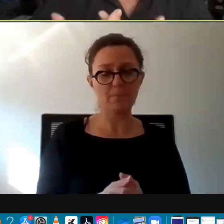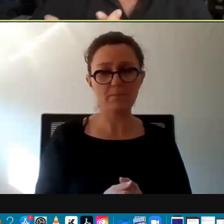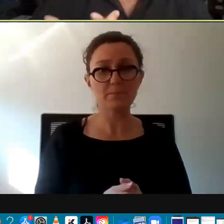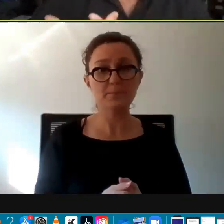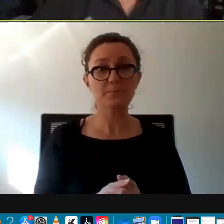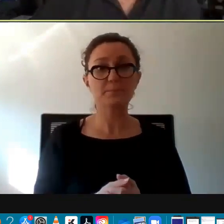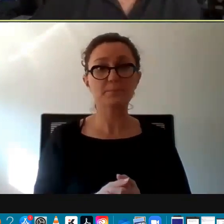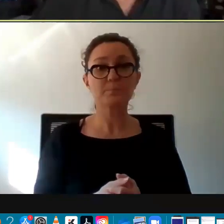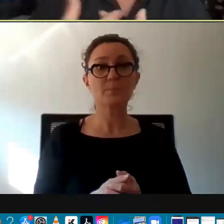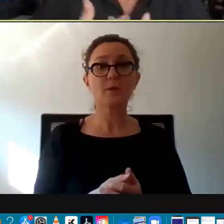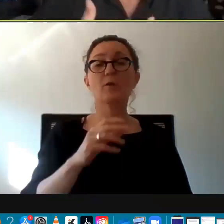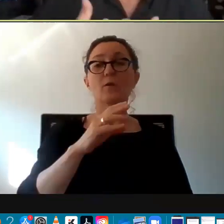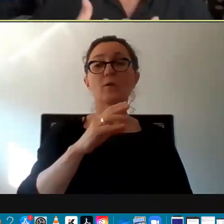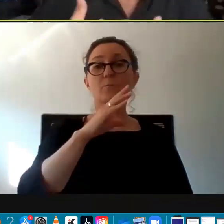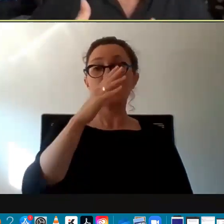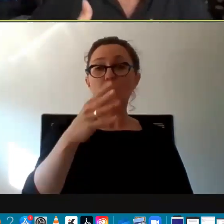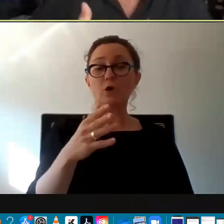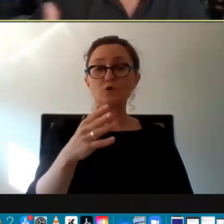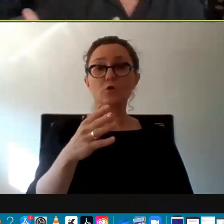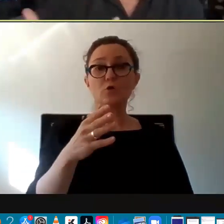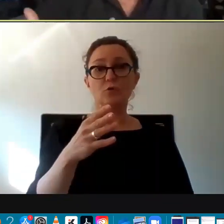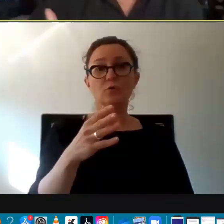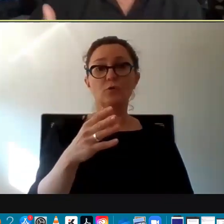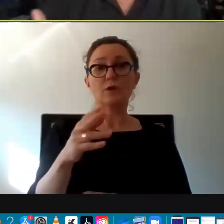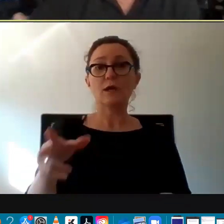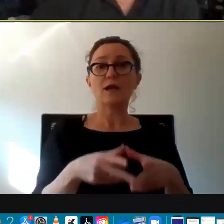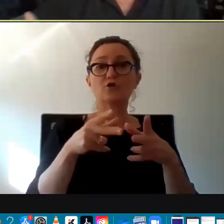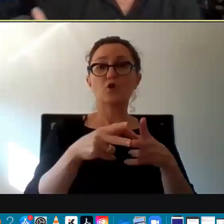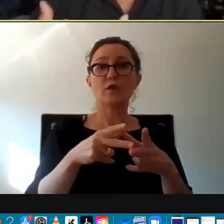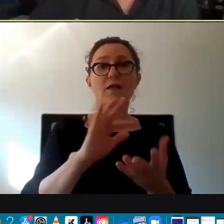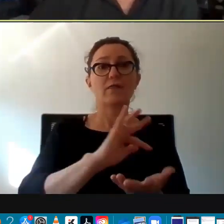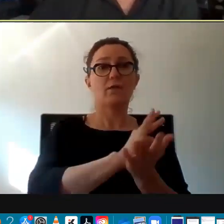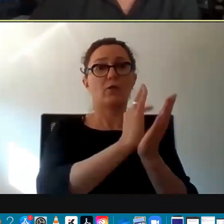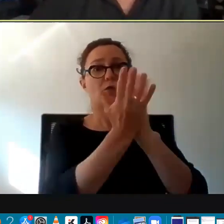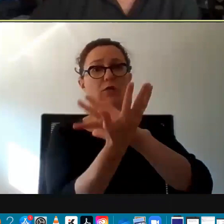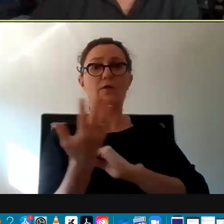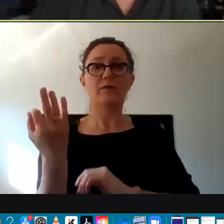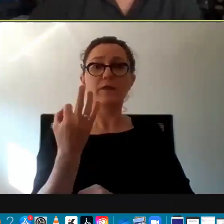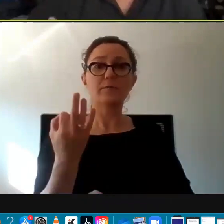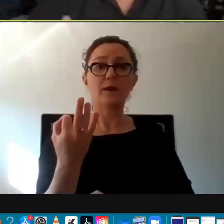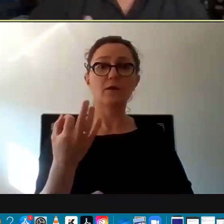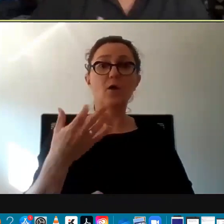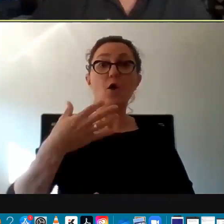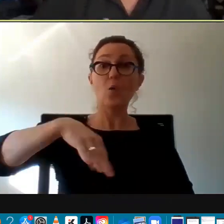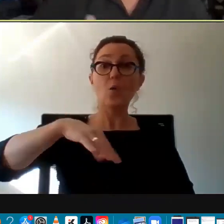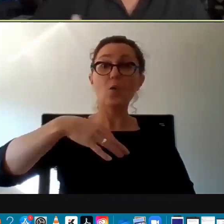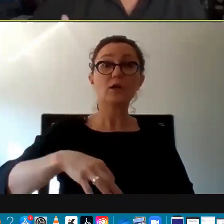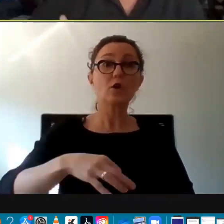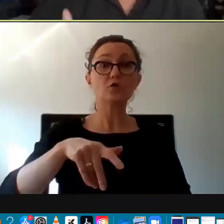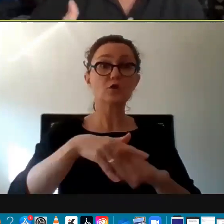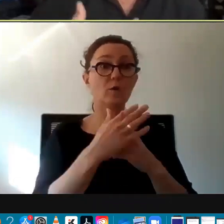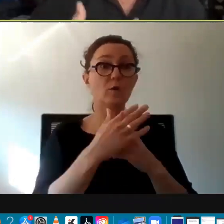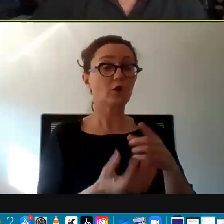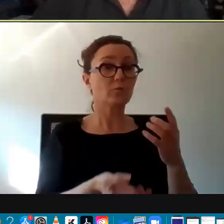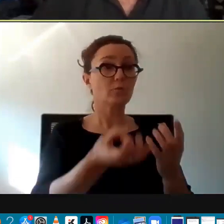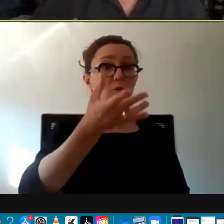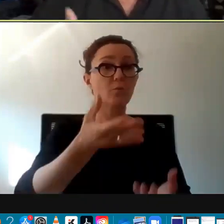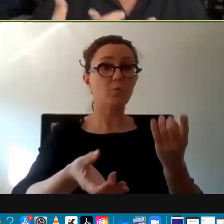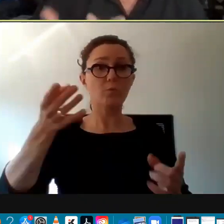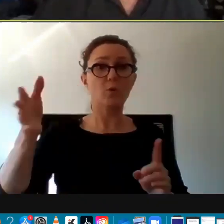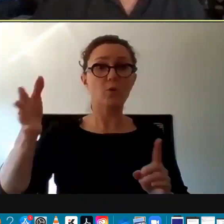eso tenemos que transformar la sociedad. No basta con hacer una crítica a los casos que se producen, sino que tenemos que transformar